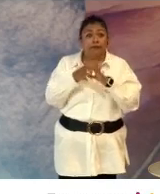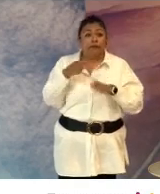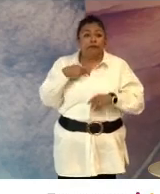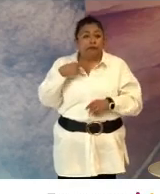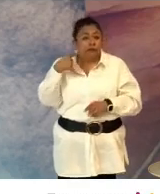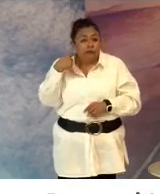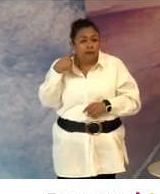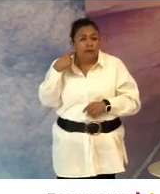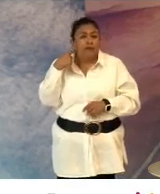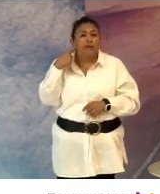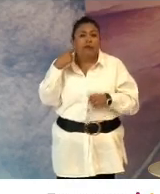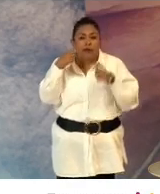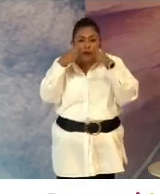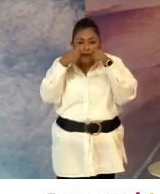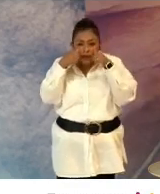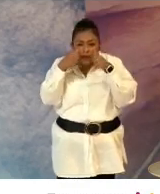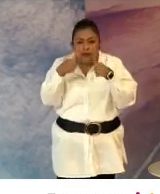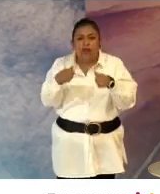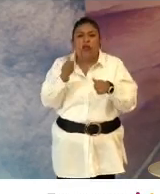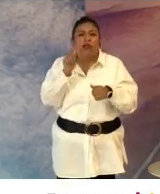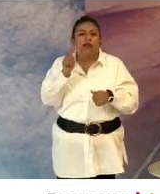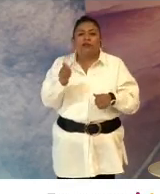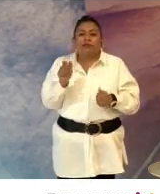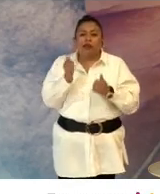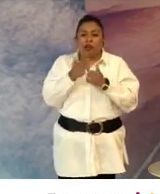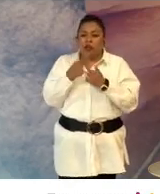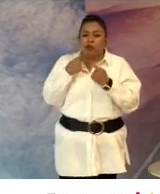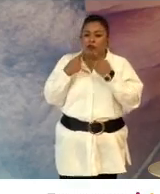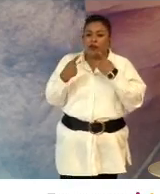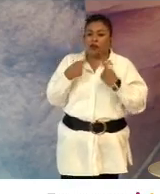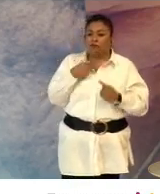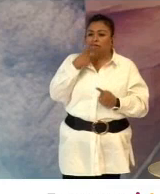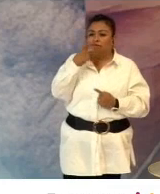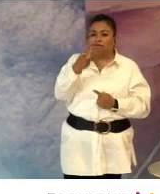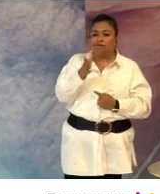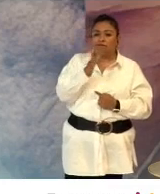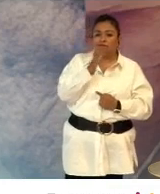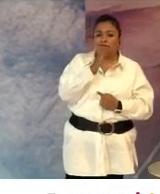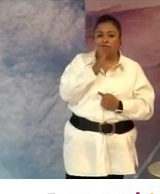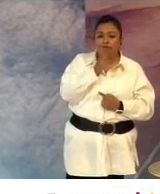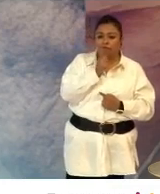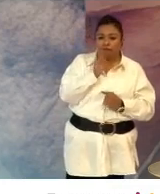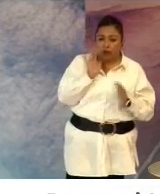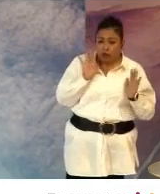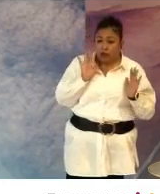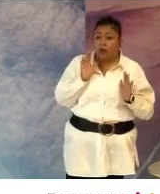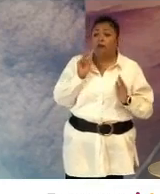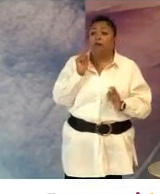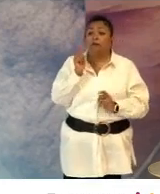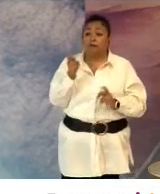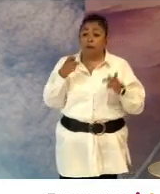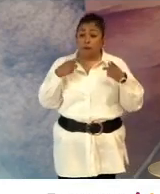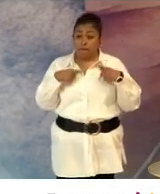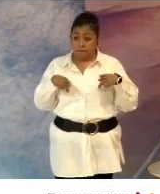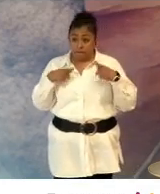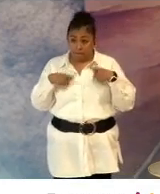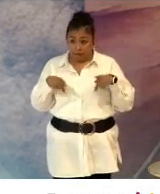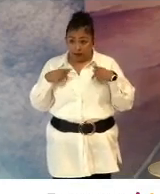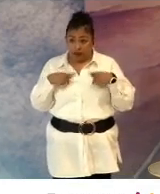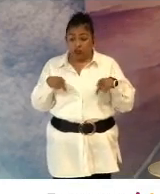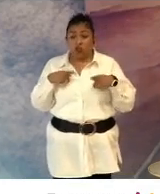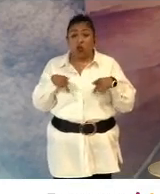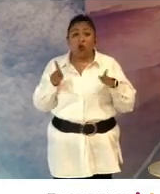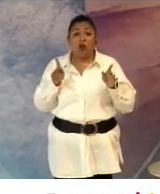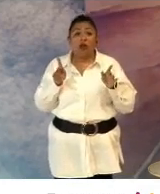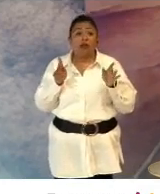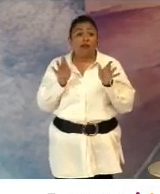escuchar es la parte invisible del diálogo. Que no es que las personas estén hablando,